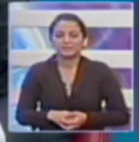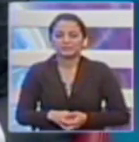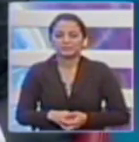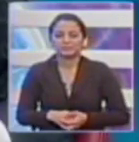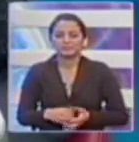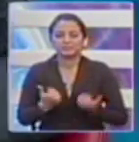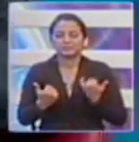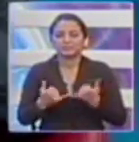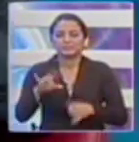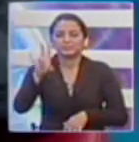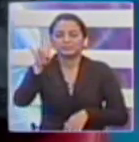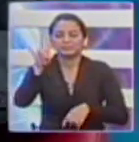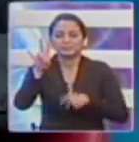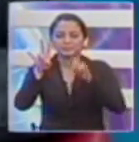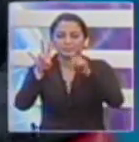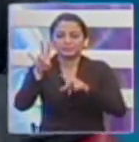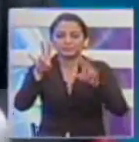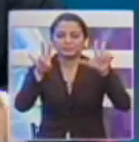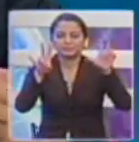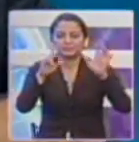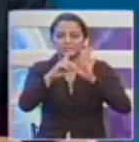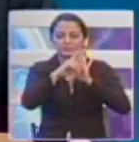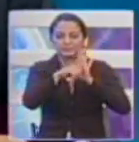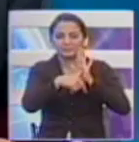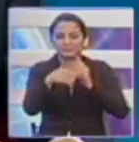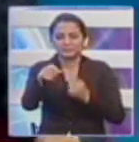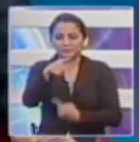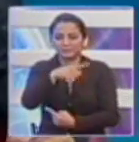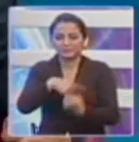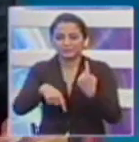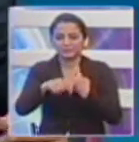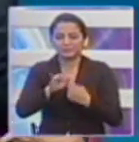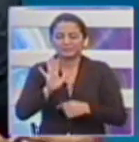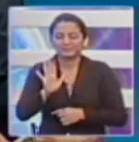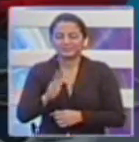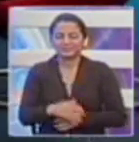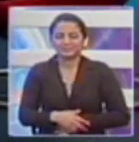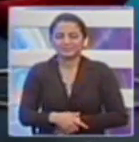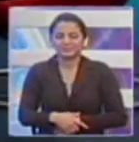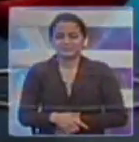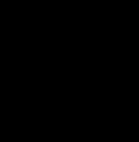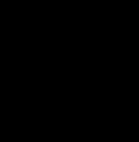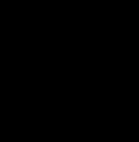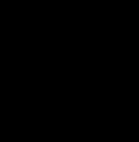política. Son las 7 de la mañana con 13 minutos. Vamos a hacer la pausa, enseguida regresamos, no se vayan.